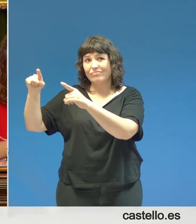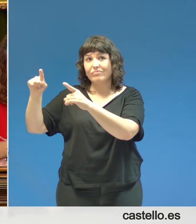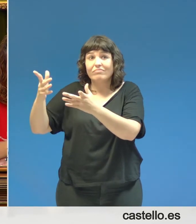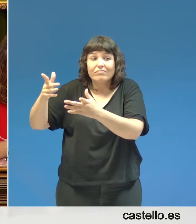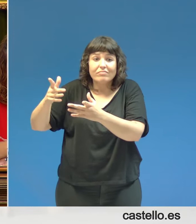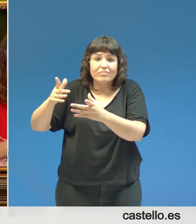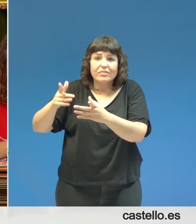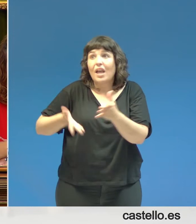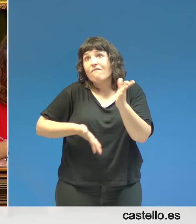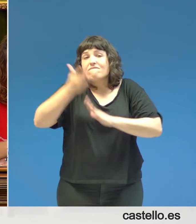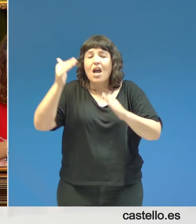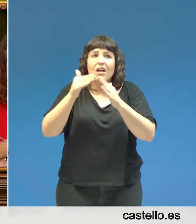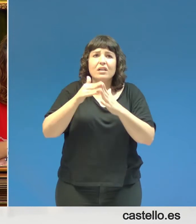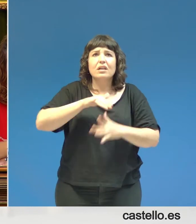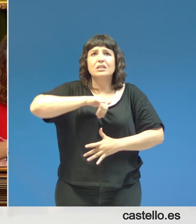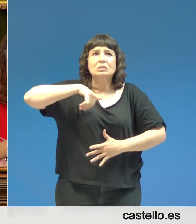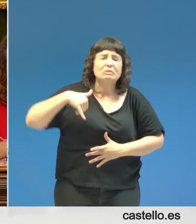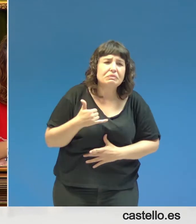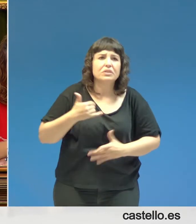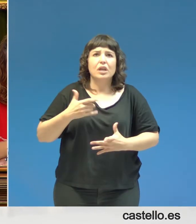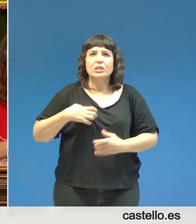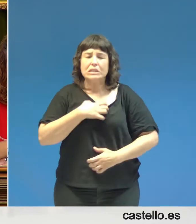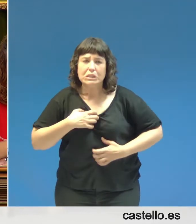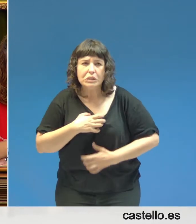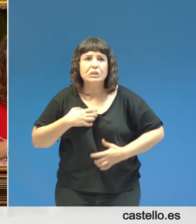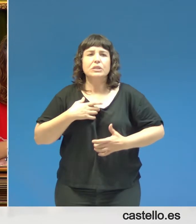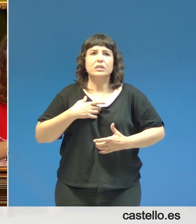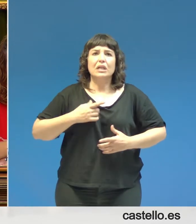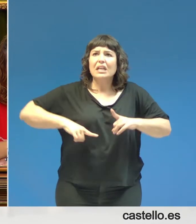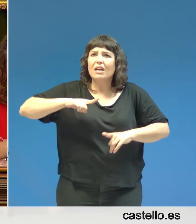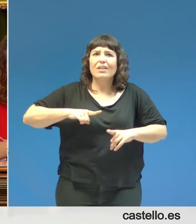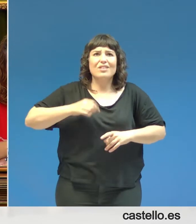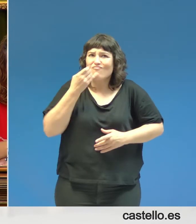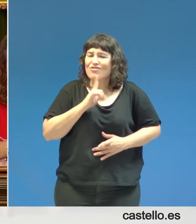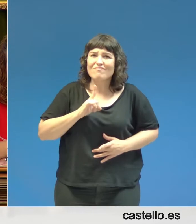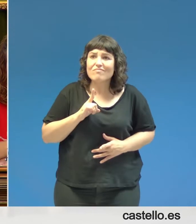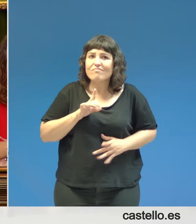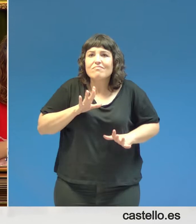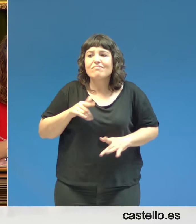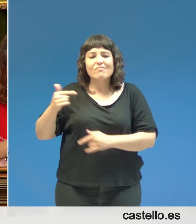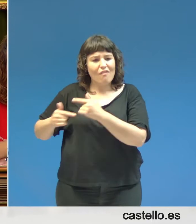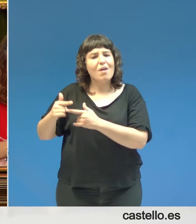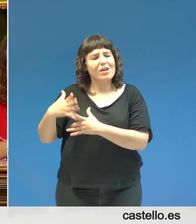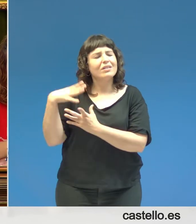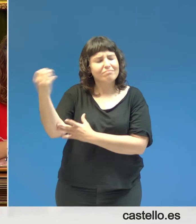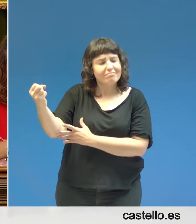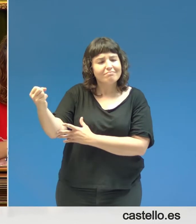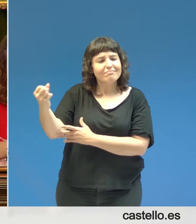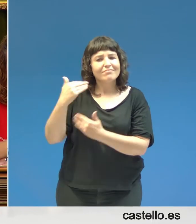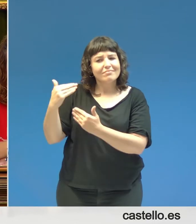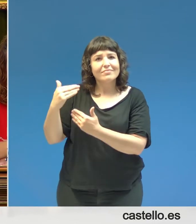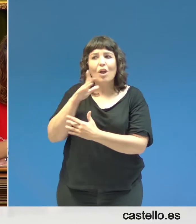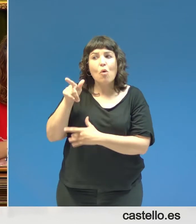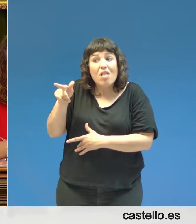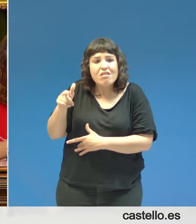llegamos cansados o angustiados o de mal humor. Y ahí están. Y también son sufridores